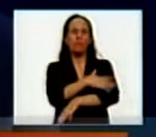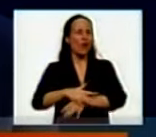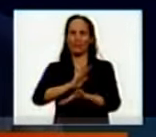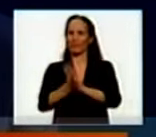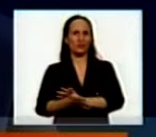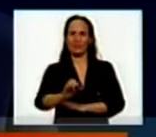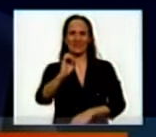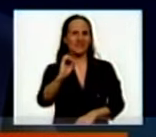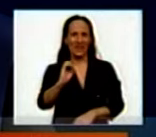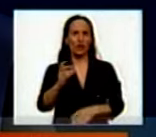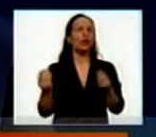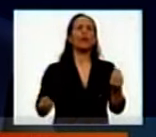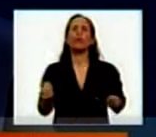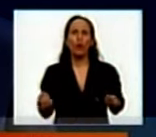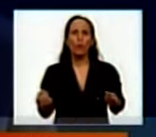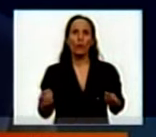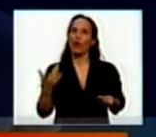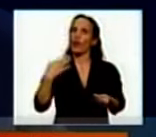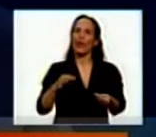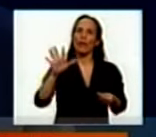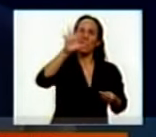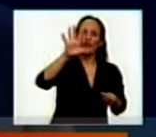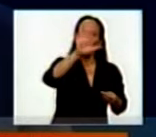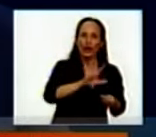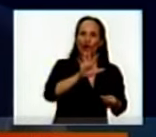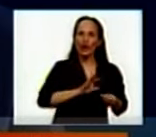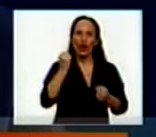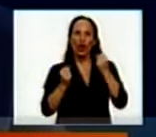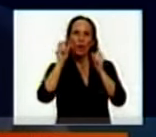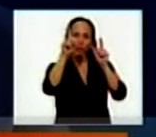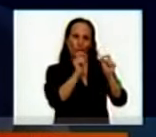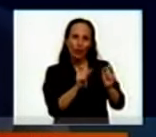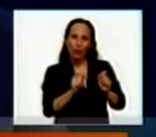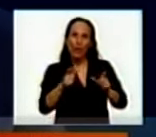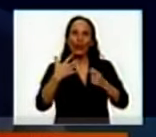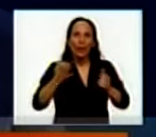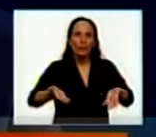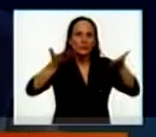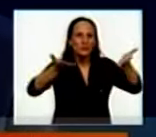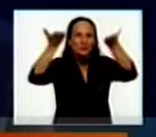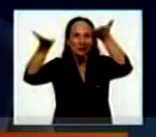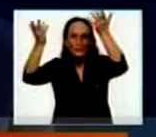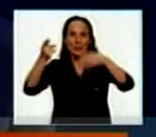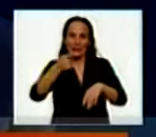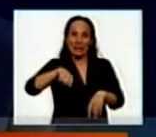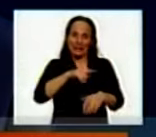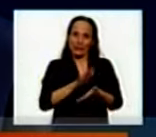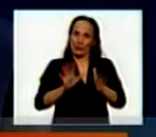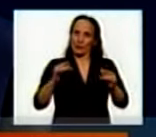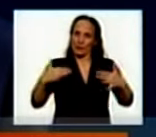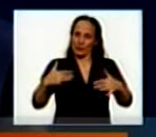si desarrollamos cada una de nuestras economías regionales. Ese es el desafío y espero que estemos a la altura.